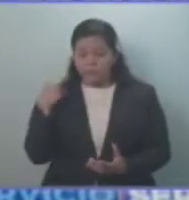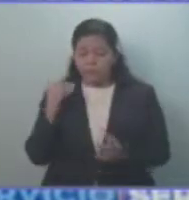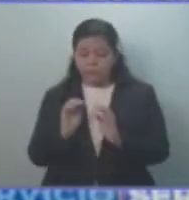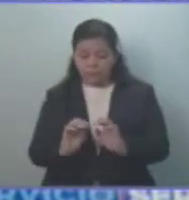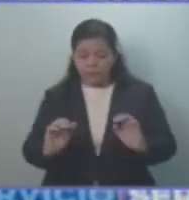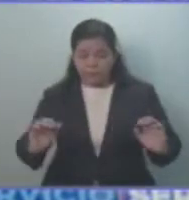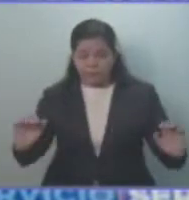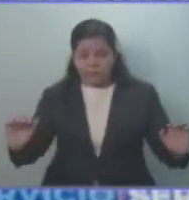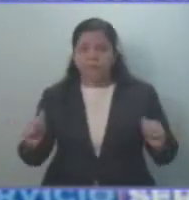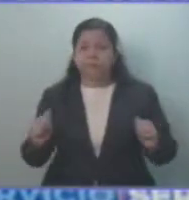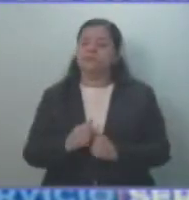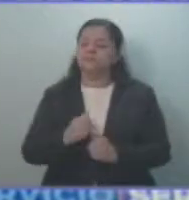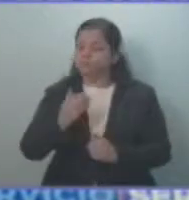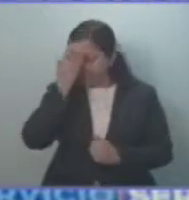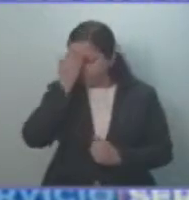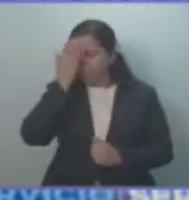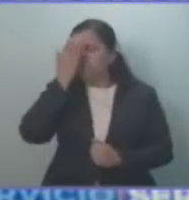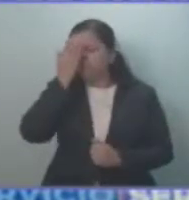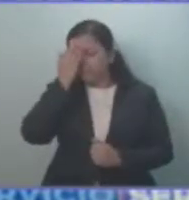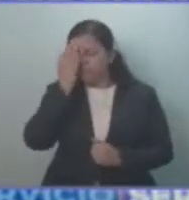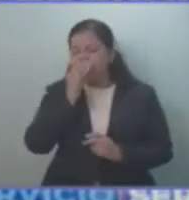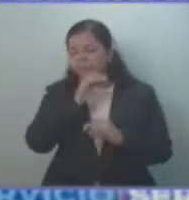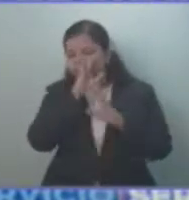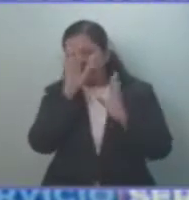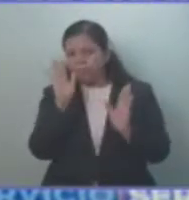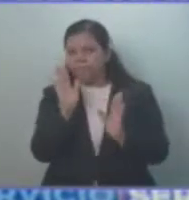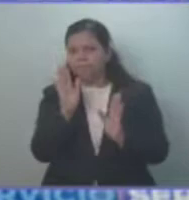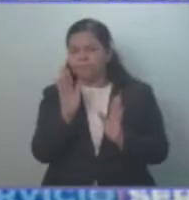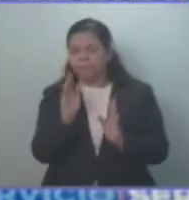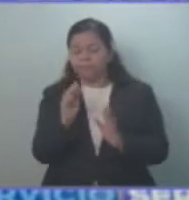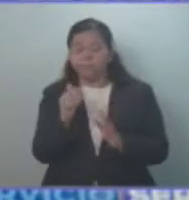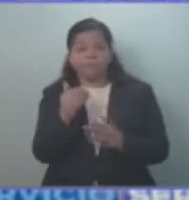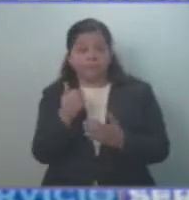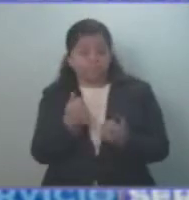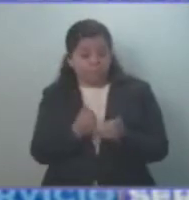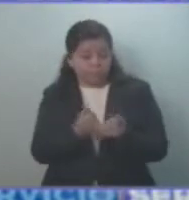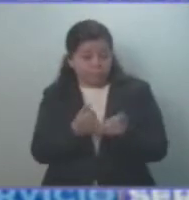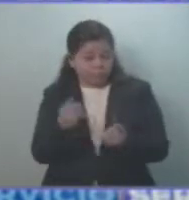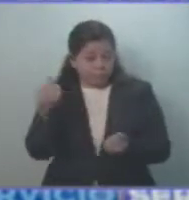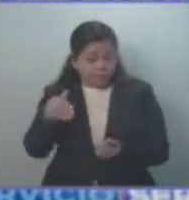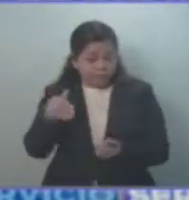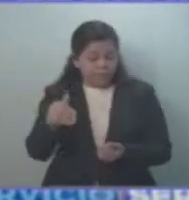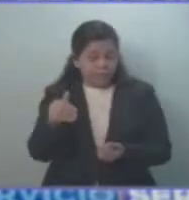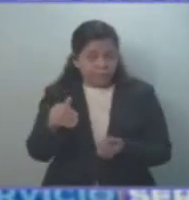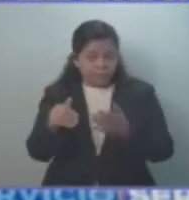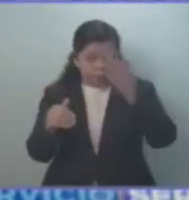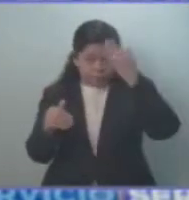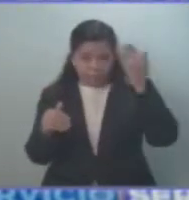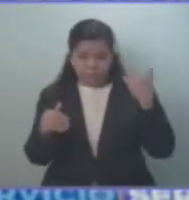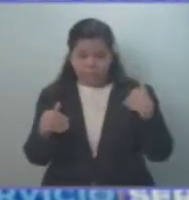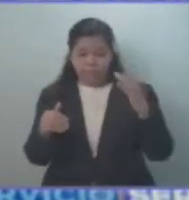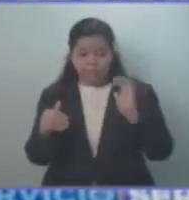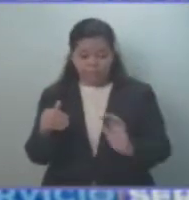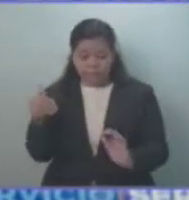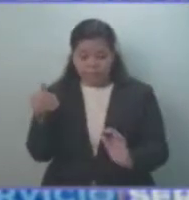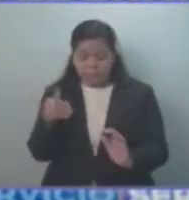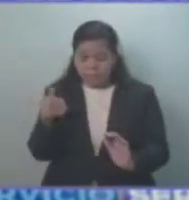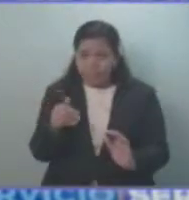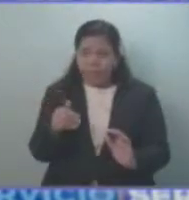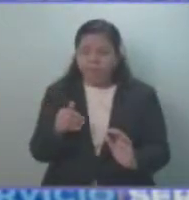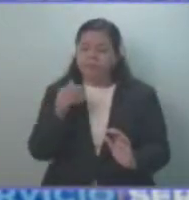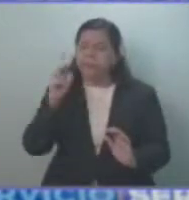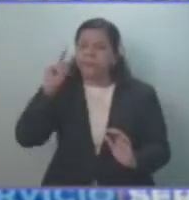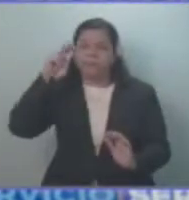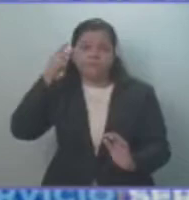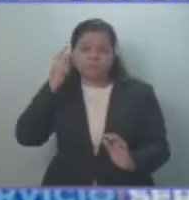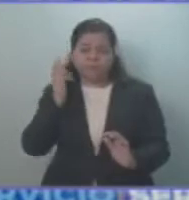Sin duda, estamos claros que invertir en la educación de las niñas es invertir en el desarrollo de